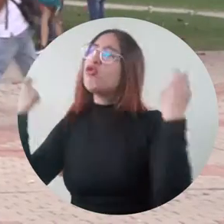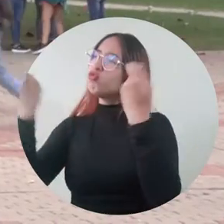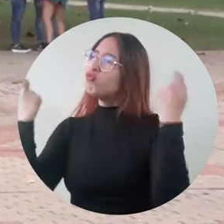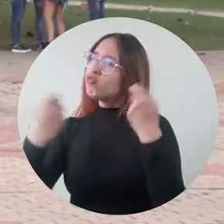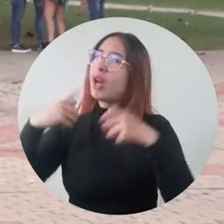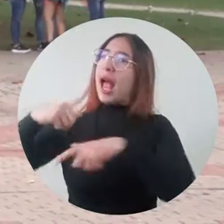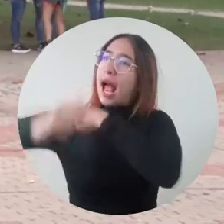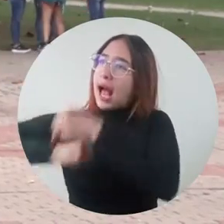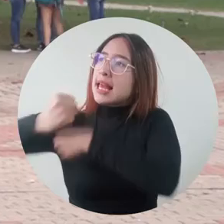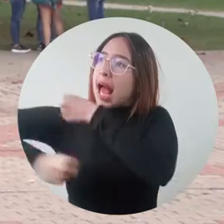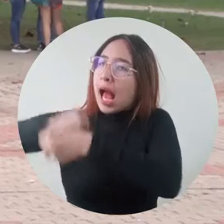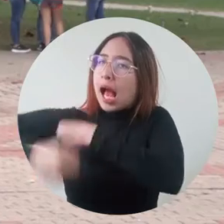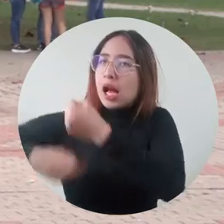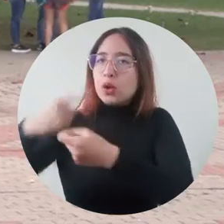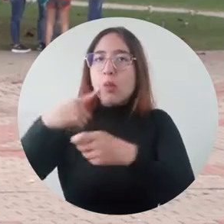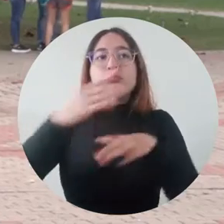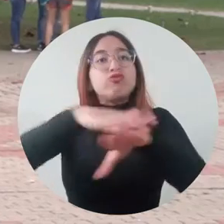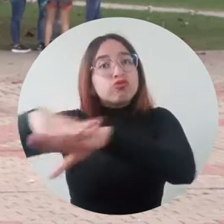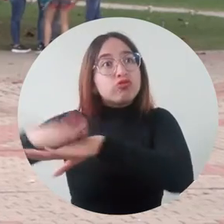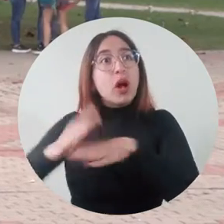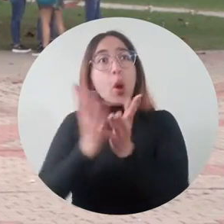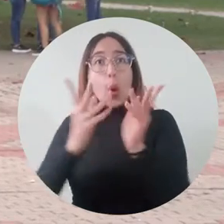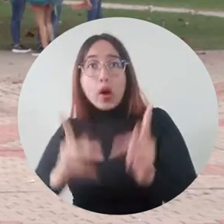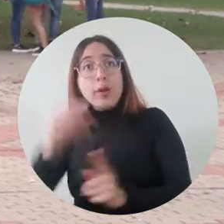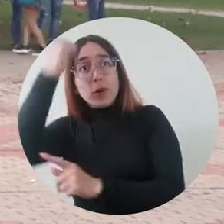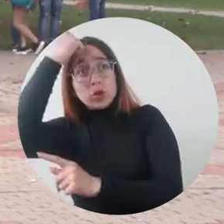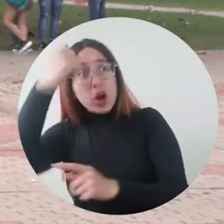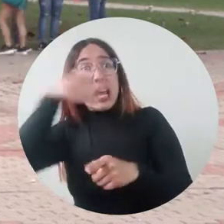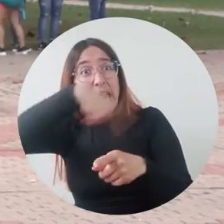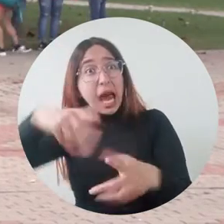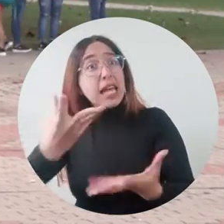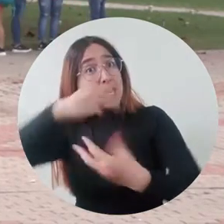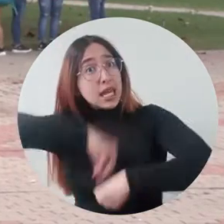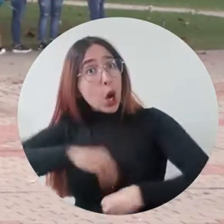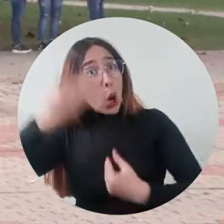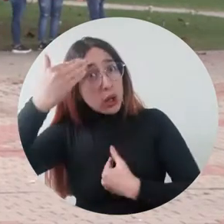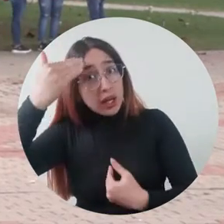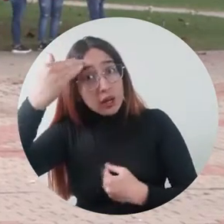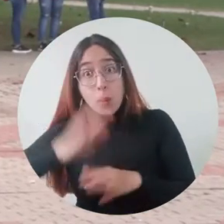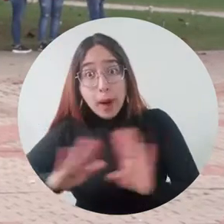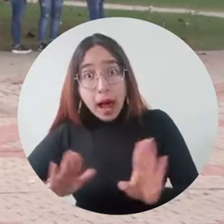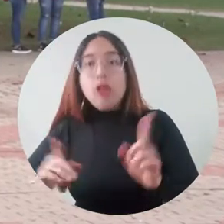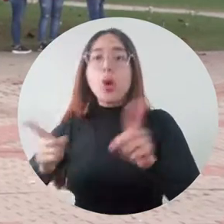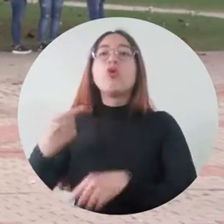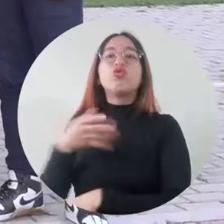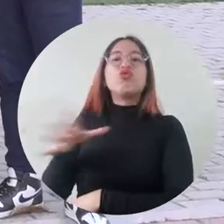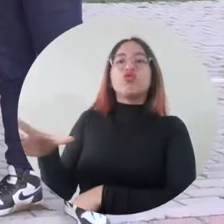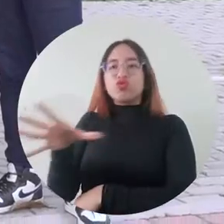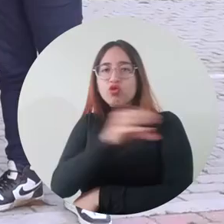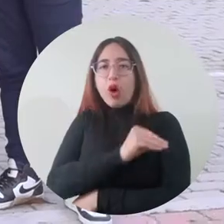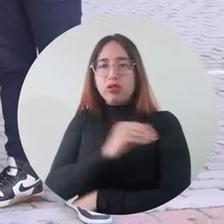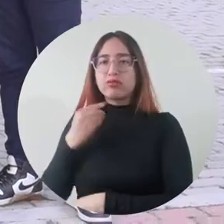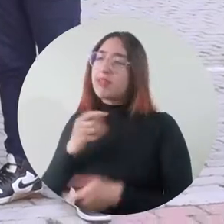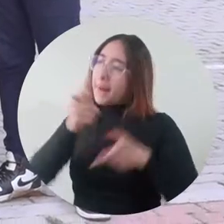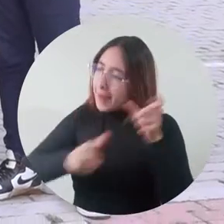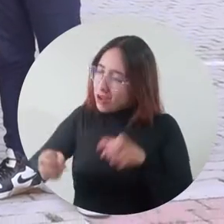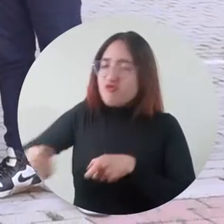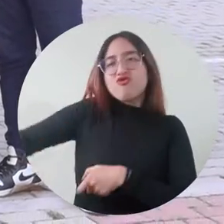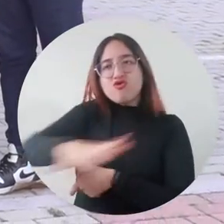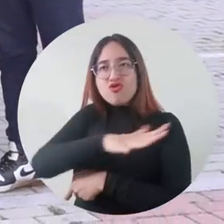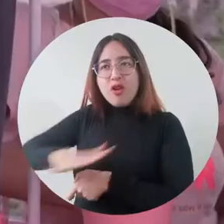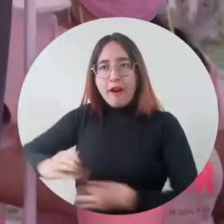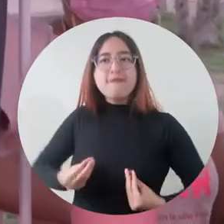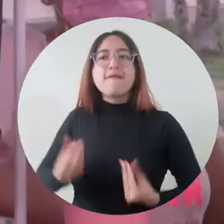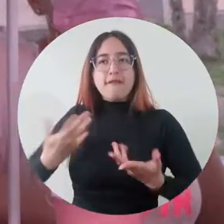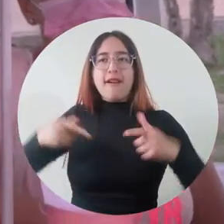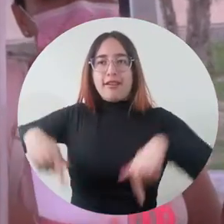no sólo a los estudiantes de la universidad matalena sus funcionarios y sus docentes sino a la comunidad samaria en general todos nos hemos unido